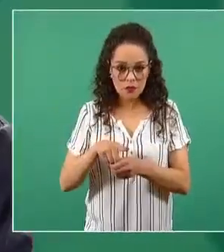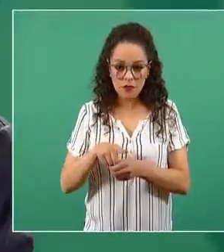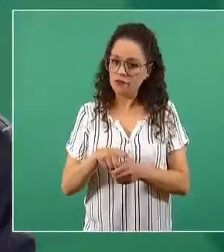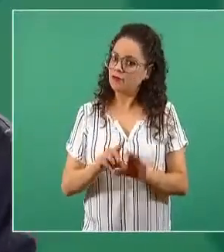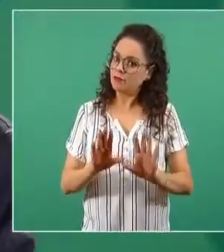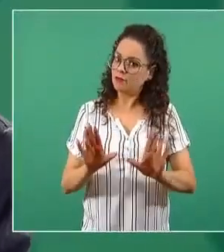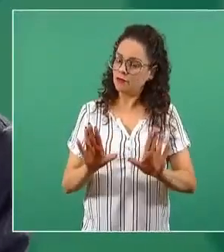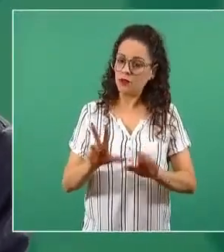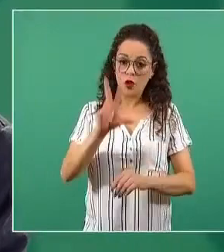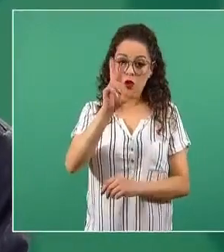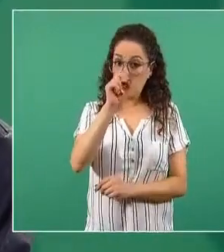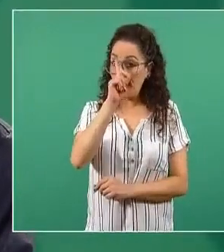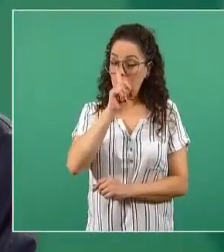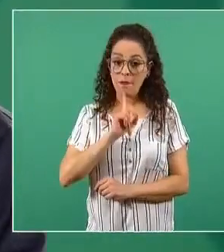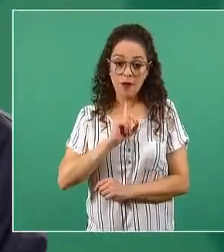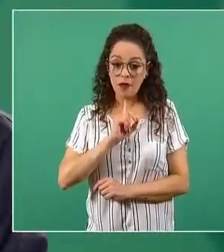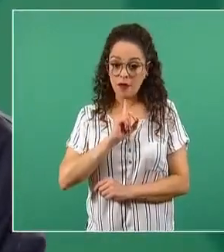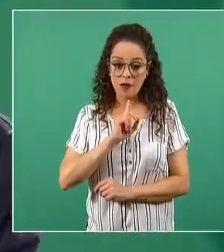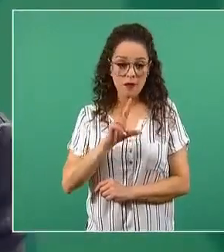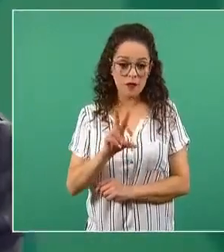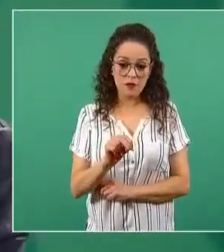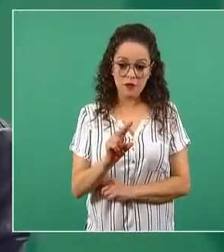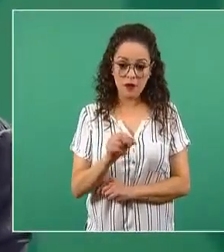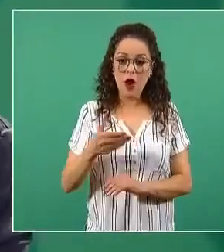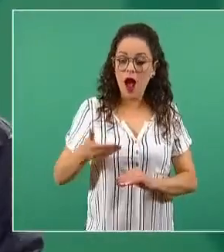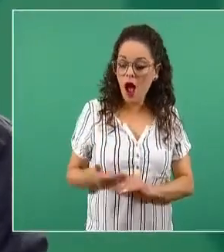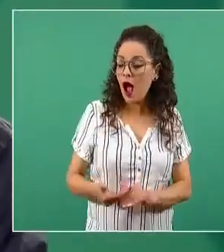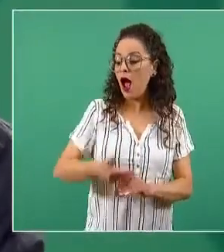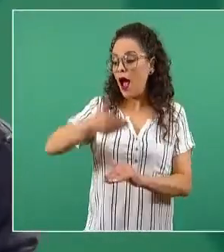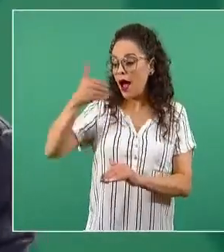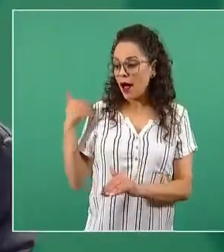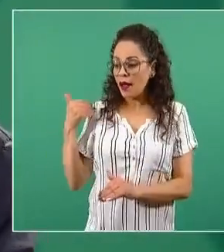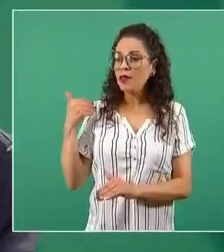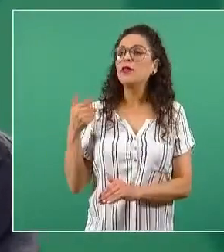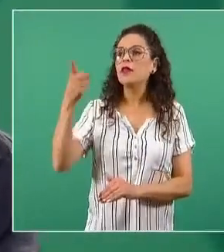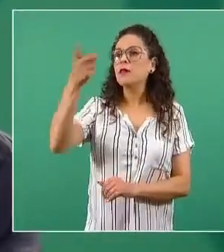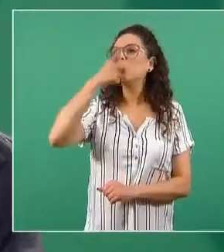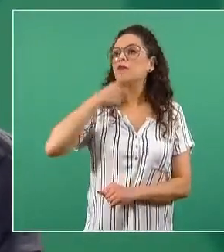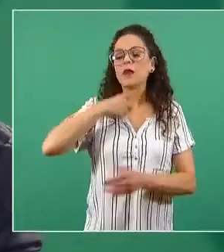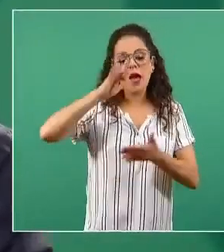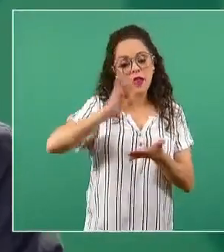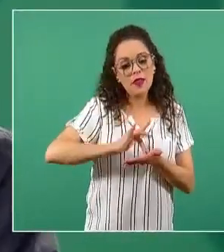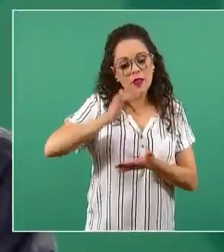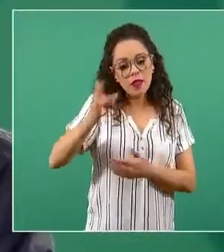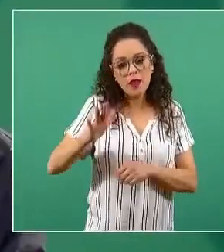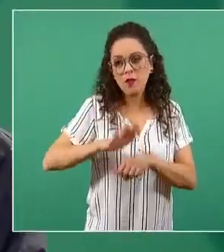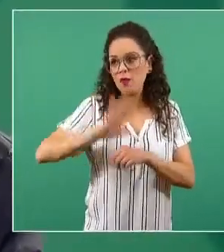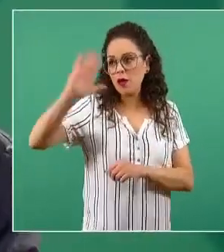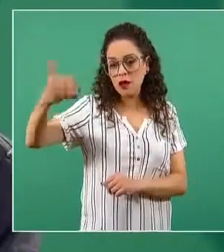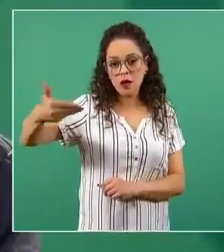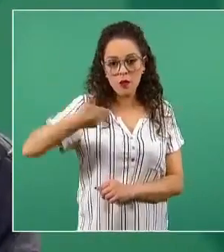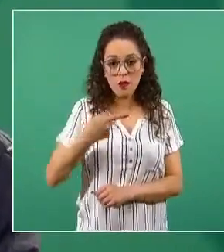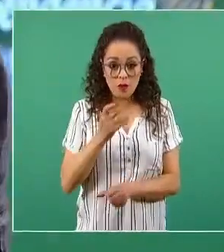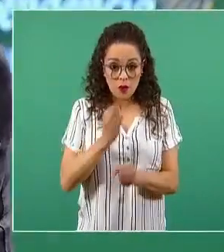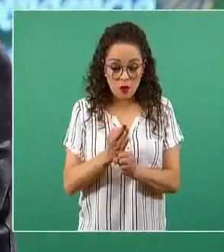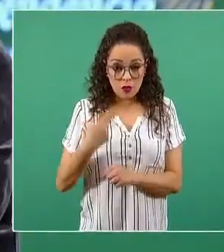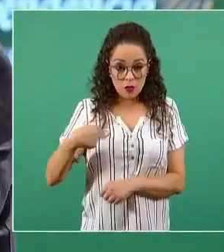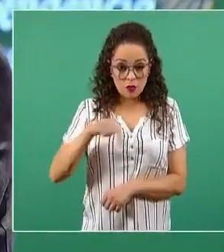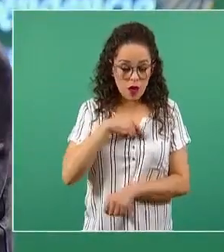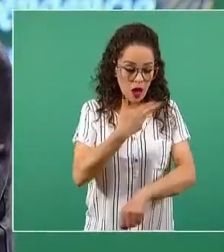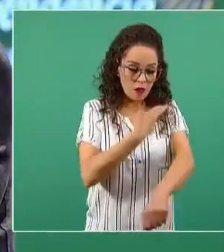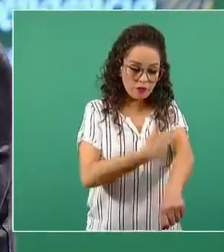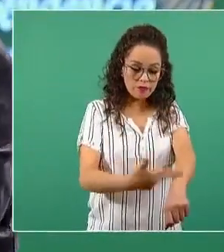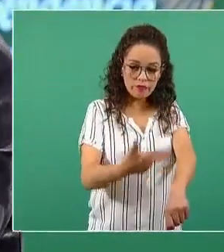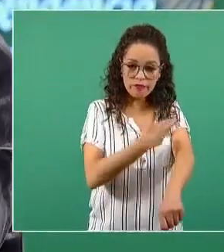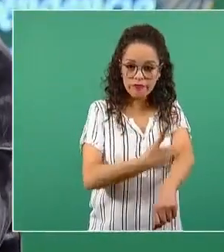forma alguna, nos está agradeciendo con anticipación lo que ya solicitó y lo que estamos en un proceso